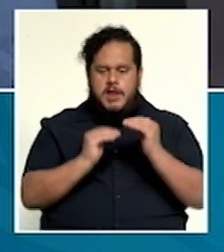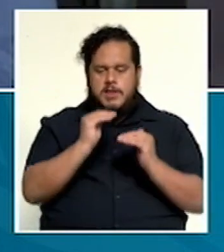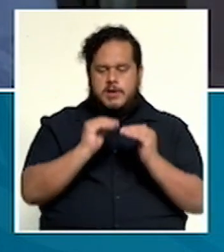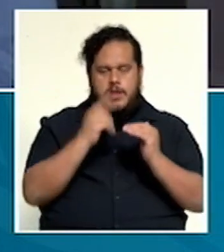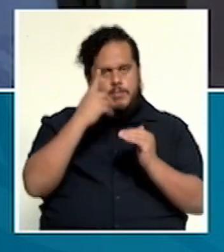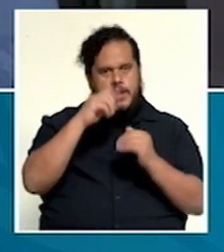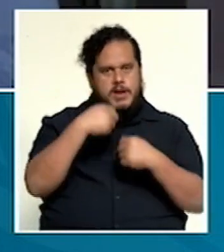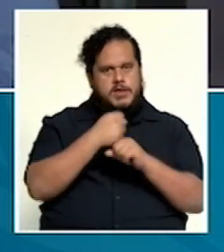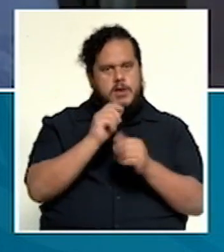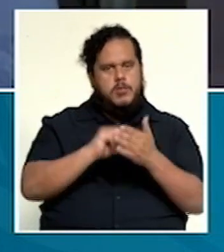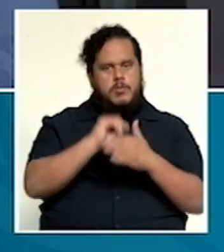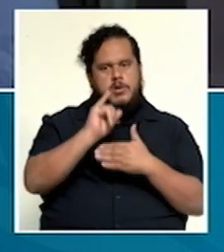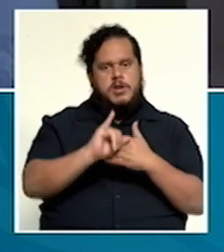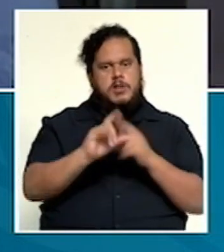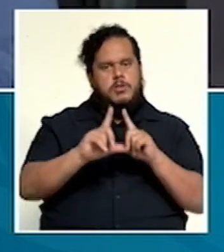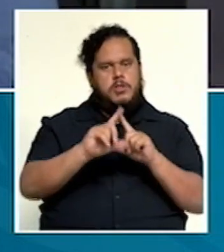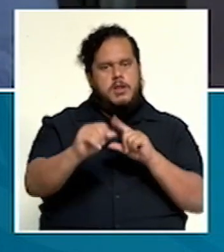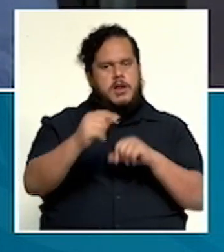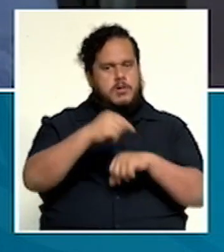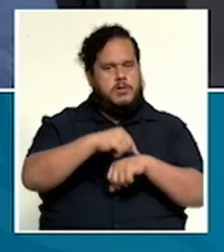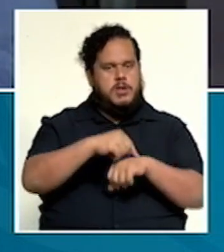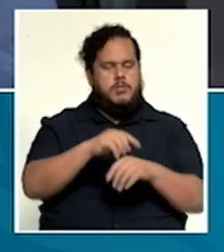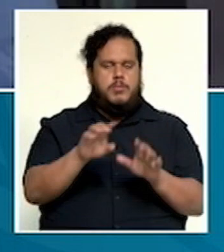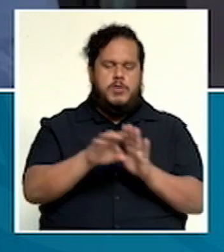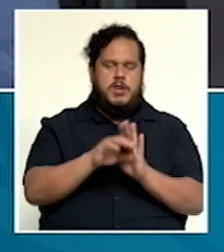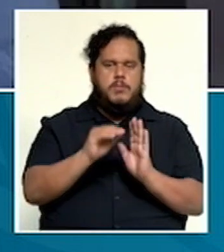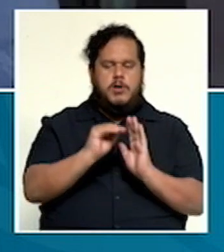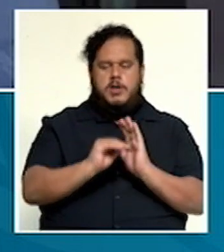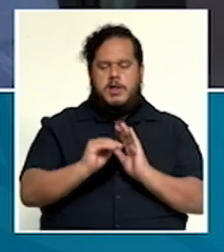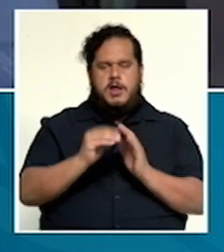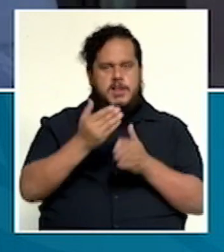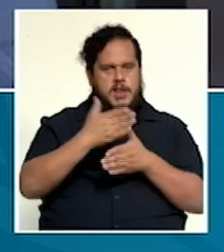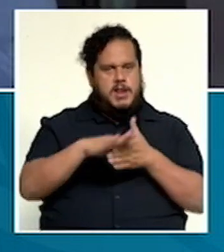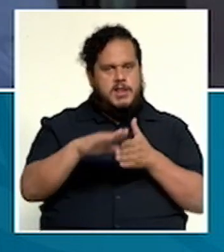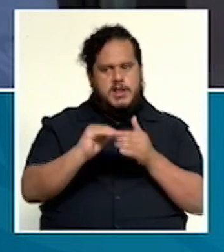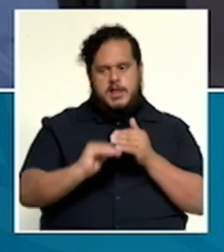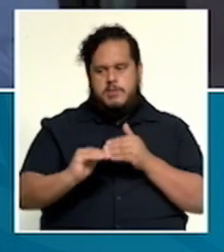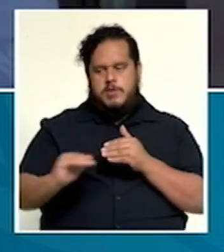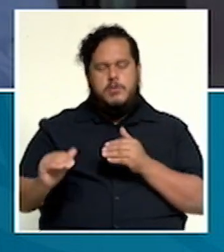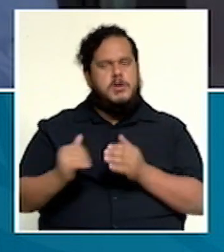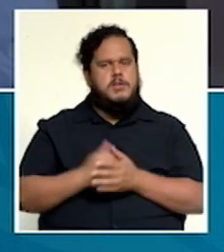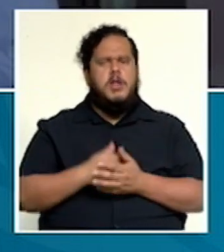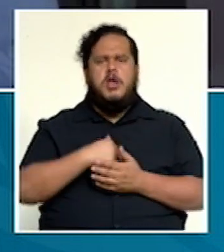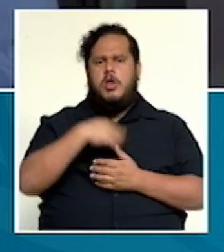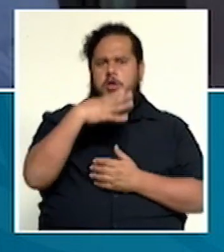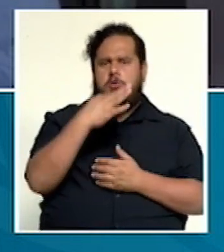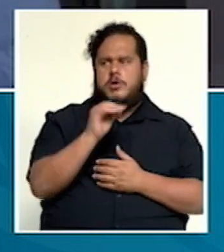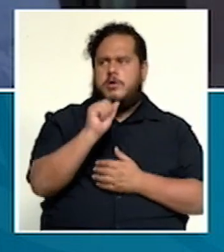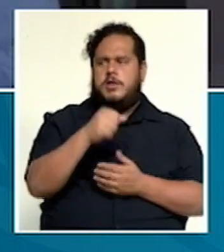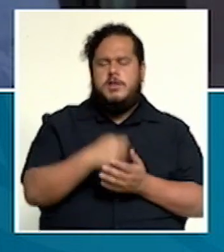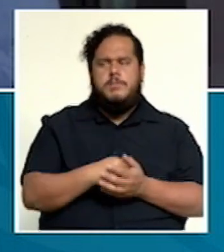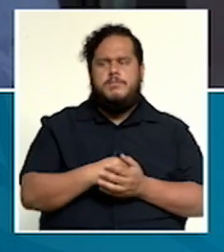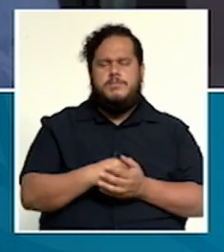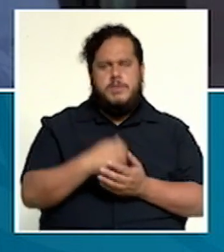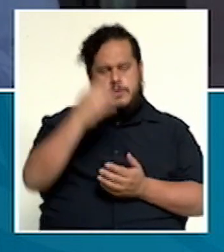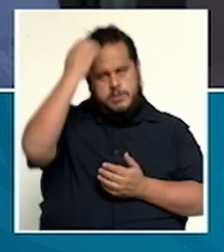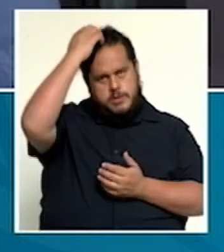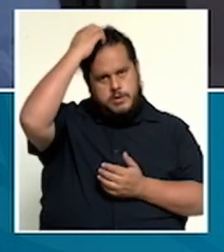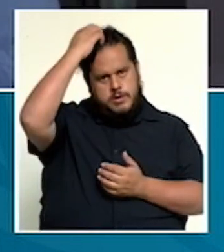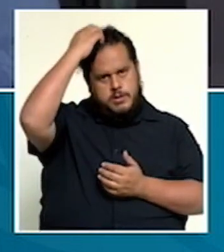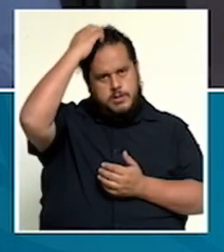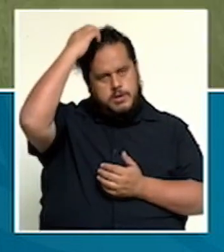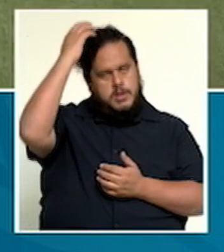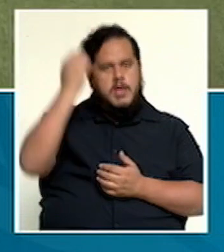hacer un proyecto de largo plazo como el de las ligas menores? Yo creo que sí, y